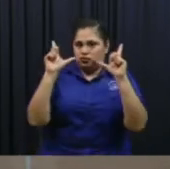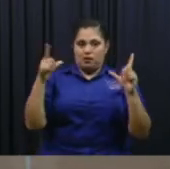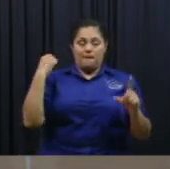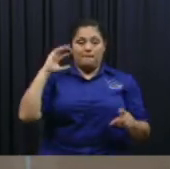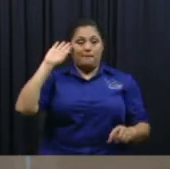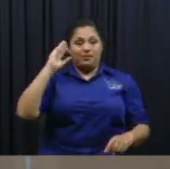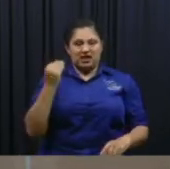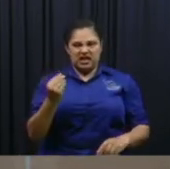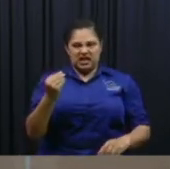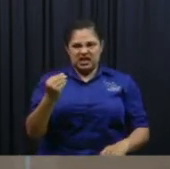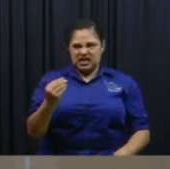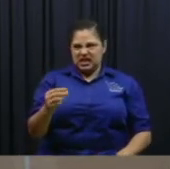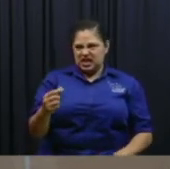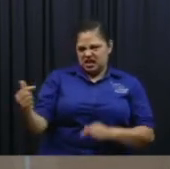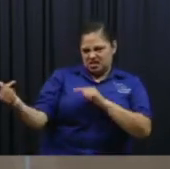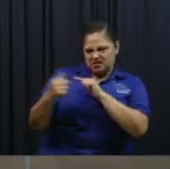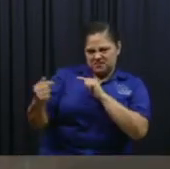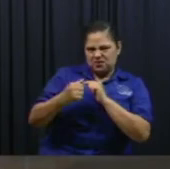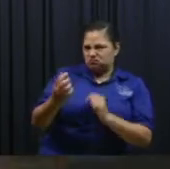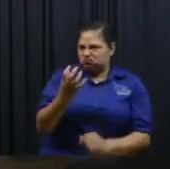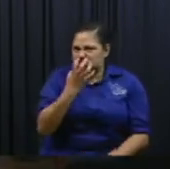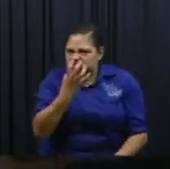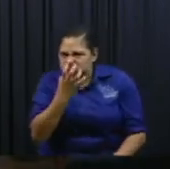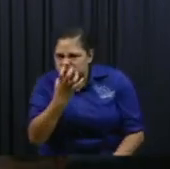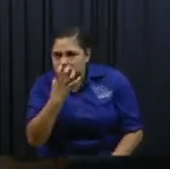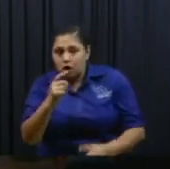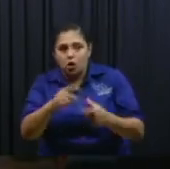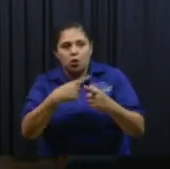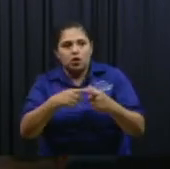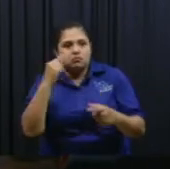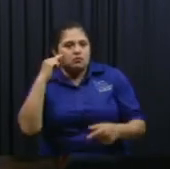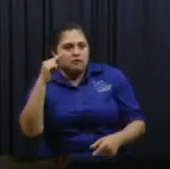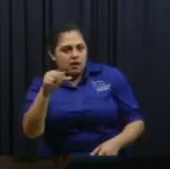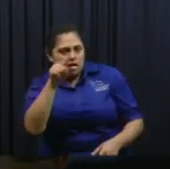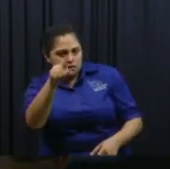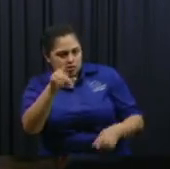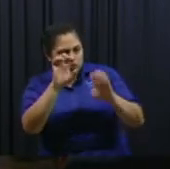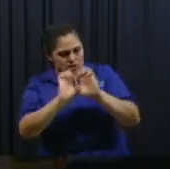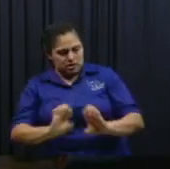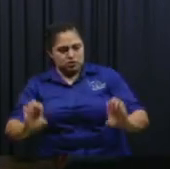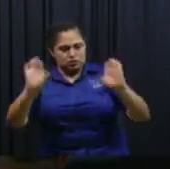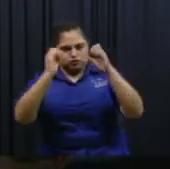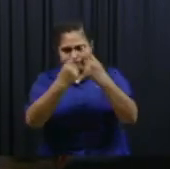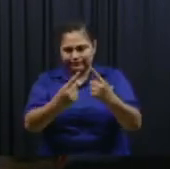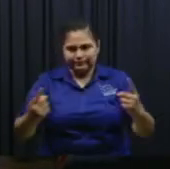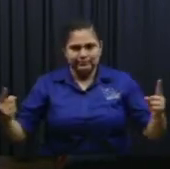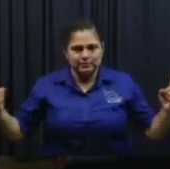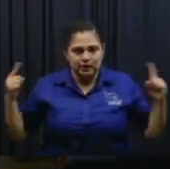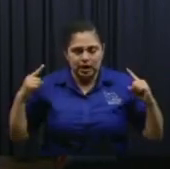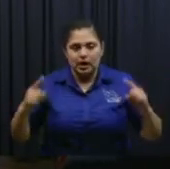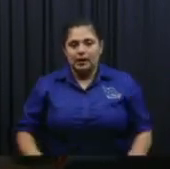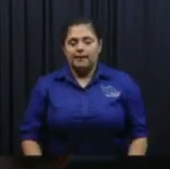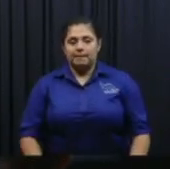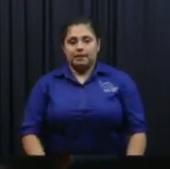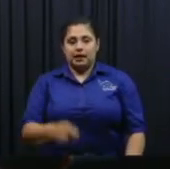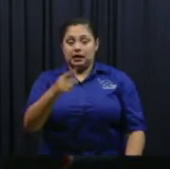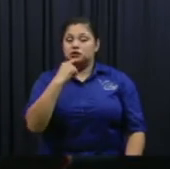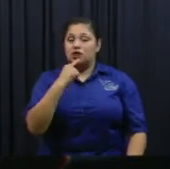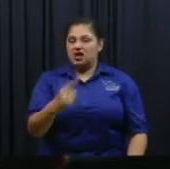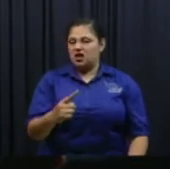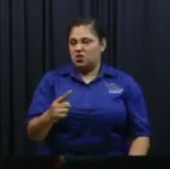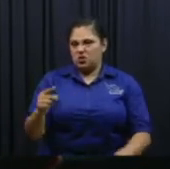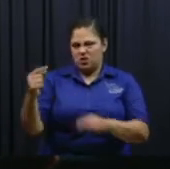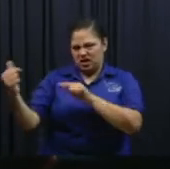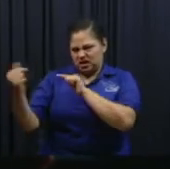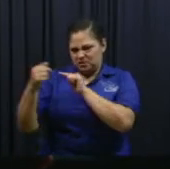hasta el enemigo se enoja cuando mira que tienes escudos eso fue lo que le dijo el el escudo perdón el enemigo al señor no le